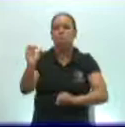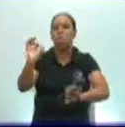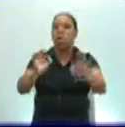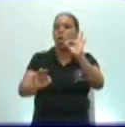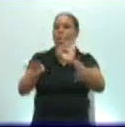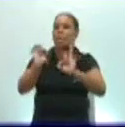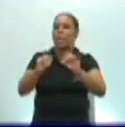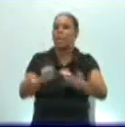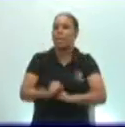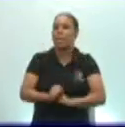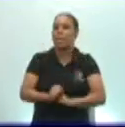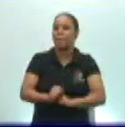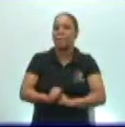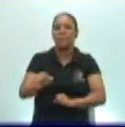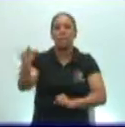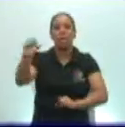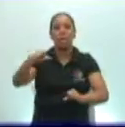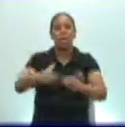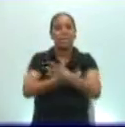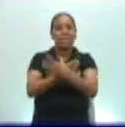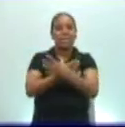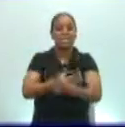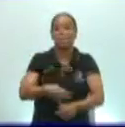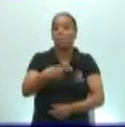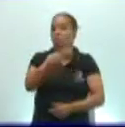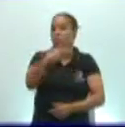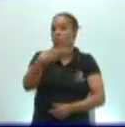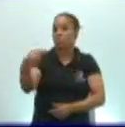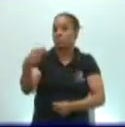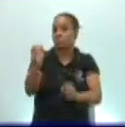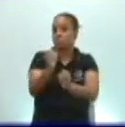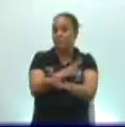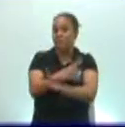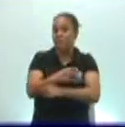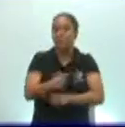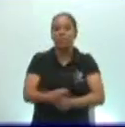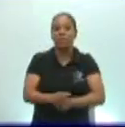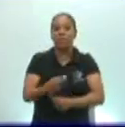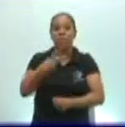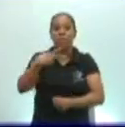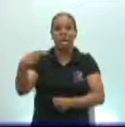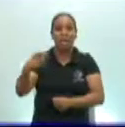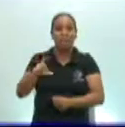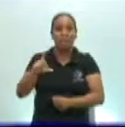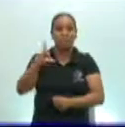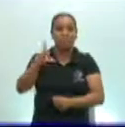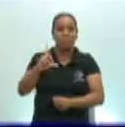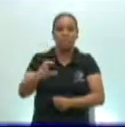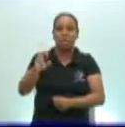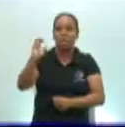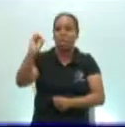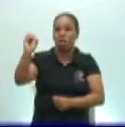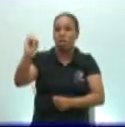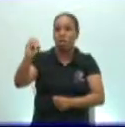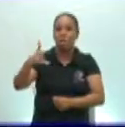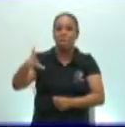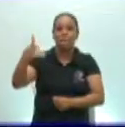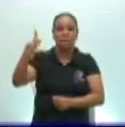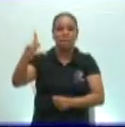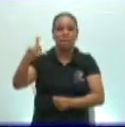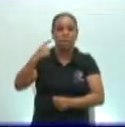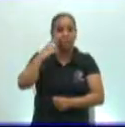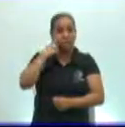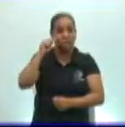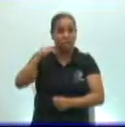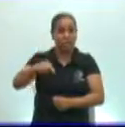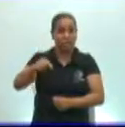del hidrógeno, ya ustedes lo conocen, que es una H mayúscula, y el del oxígeno, que es una O mayúscula. Fíjense que hasta aquí